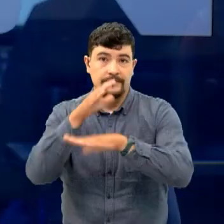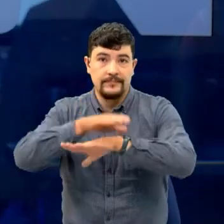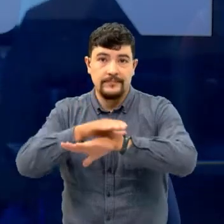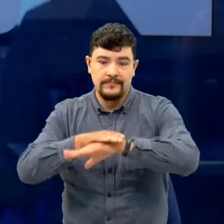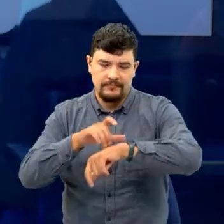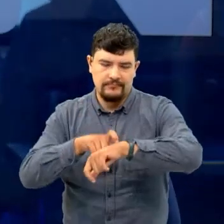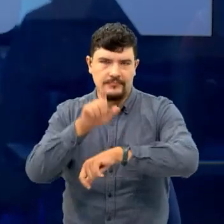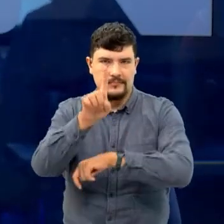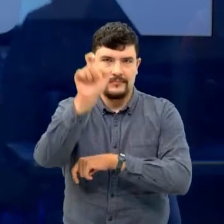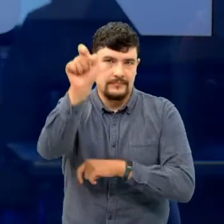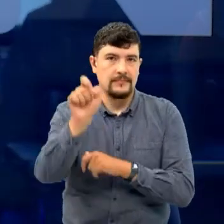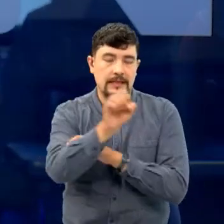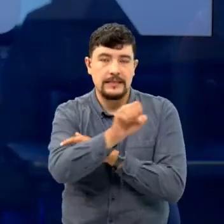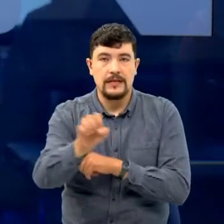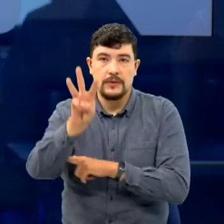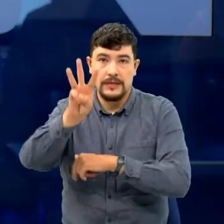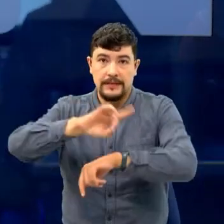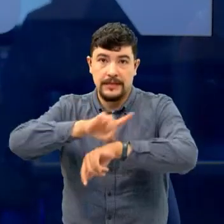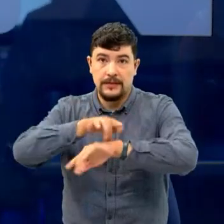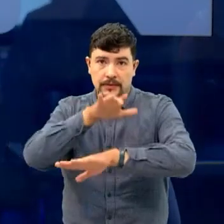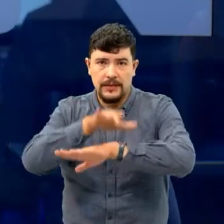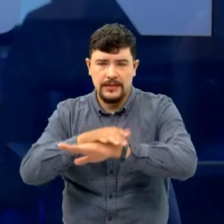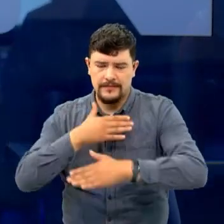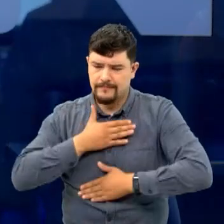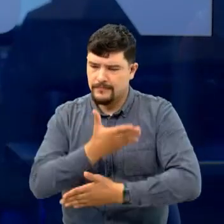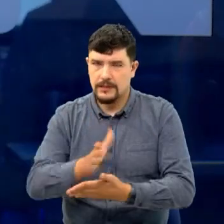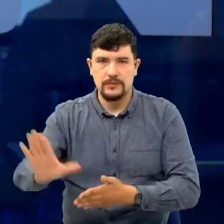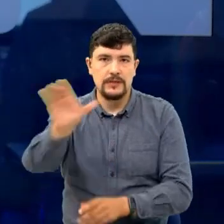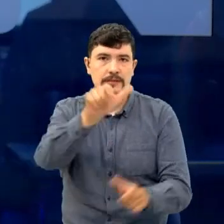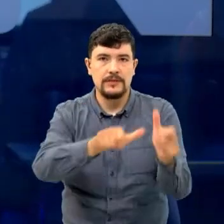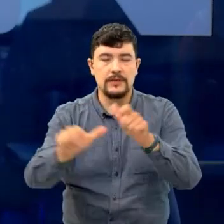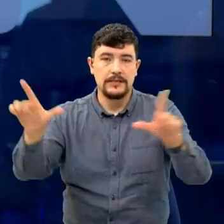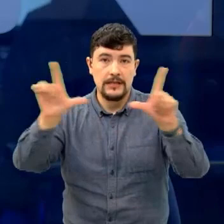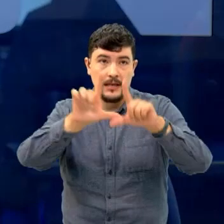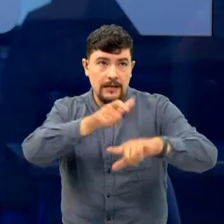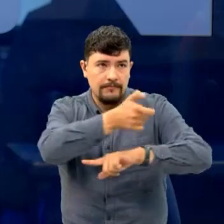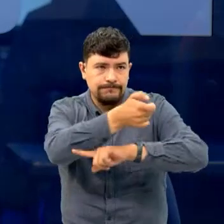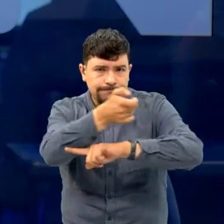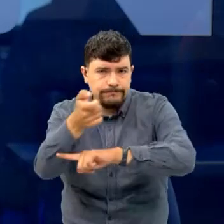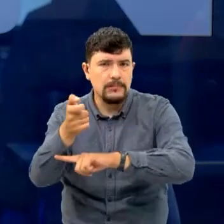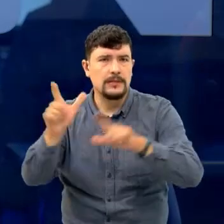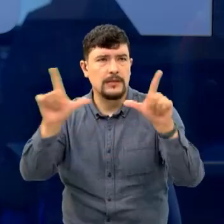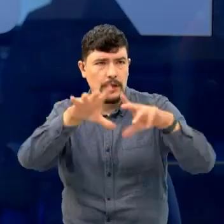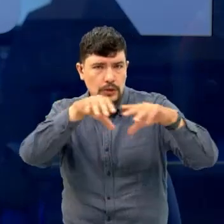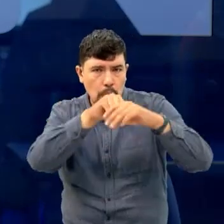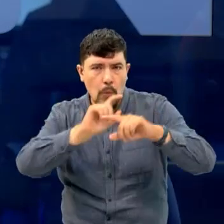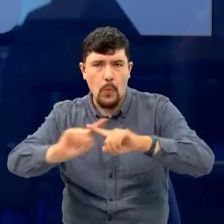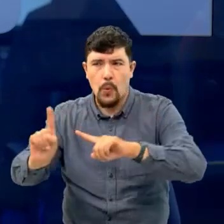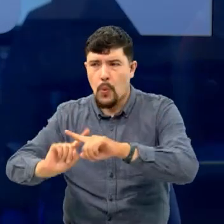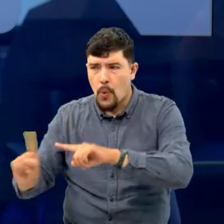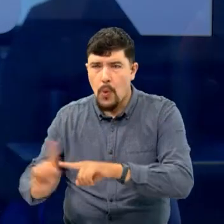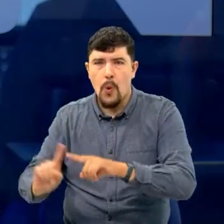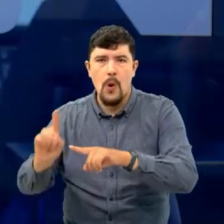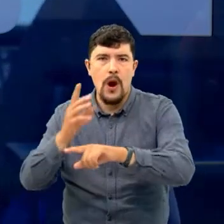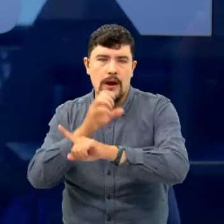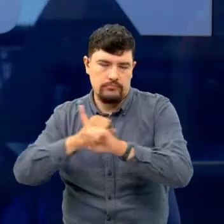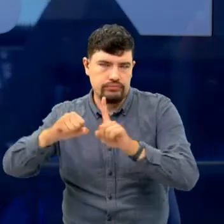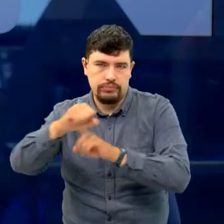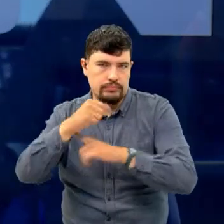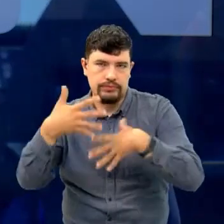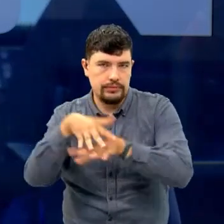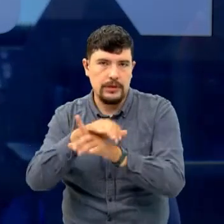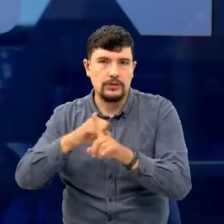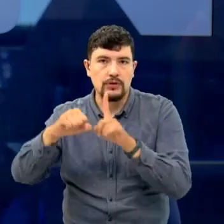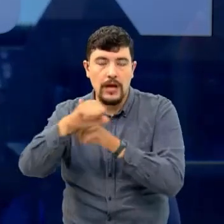Saludamos a todas las personas que nos ven a través de los diferentes cableoperadores por primera pantalla, nuestras redes sociales arroba canaltro y